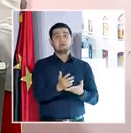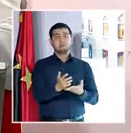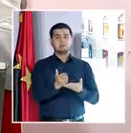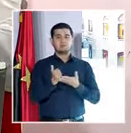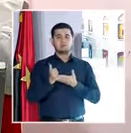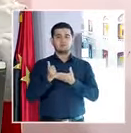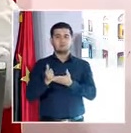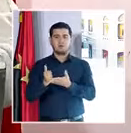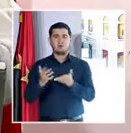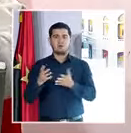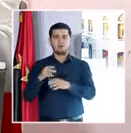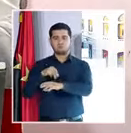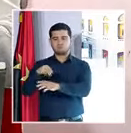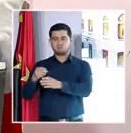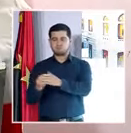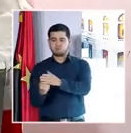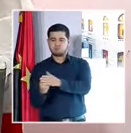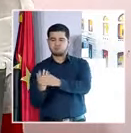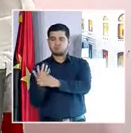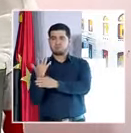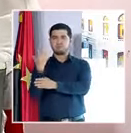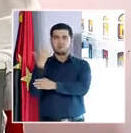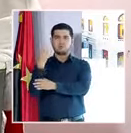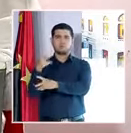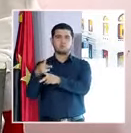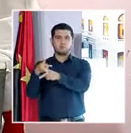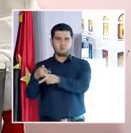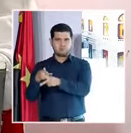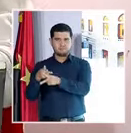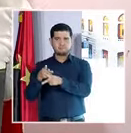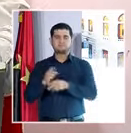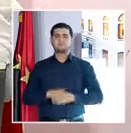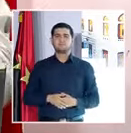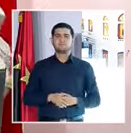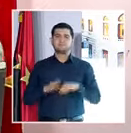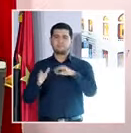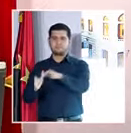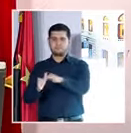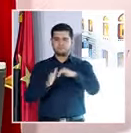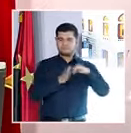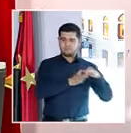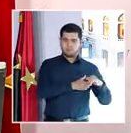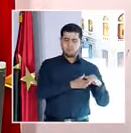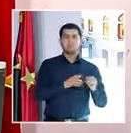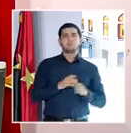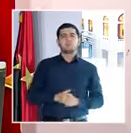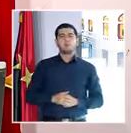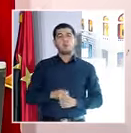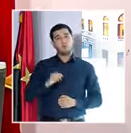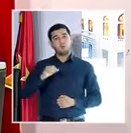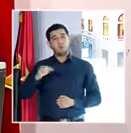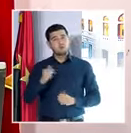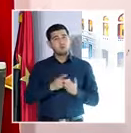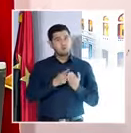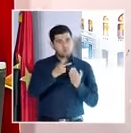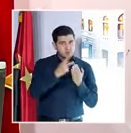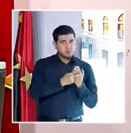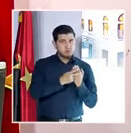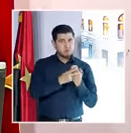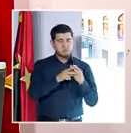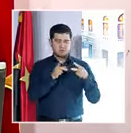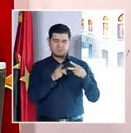árboles. Y un proyecto que está en la segunda fase y que tendrá a partir de estos